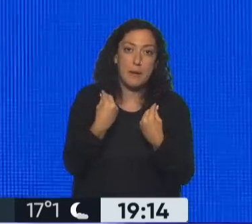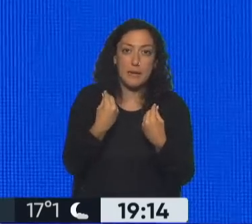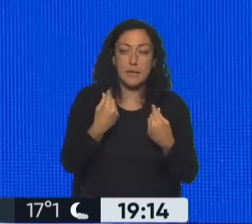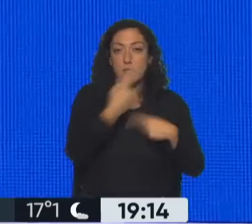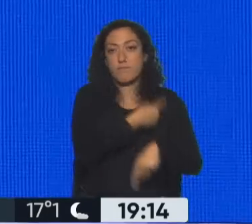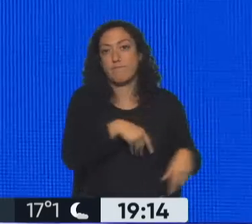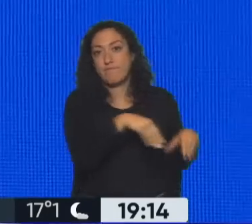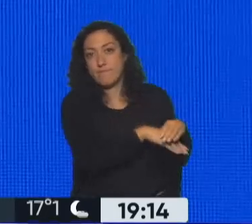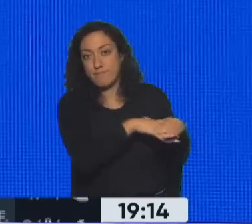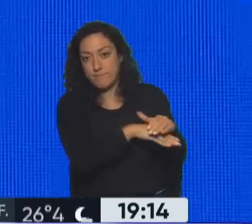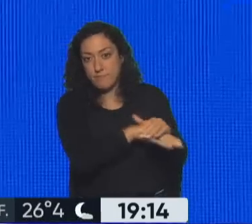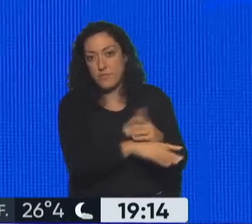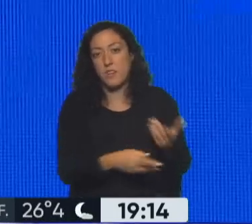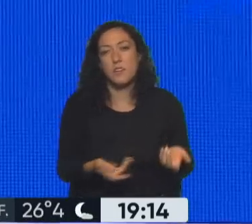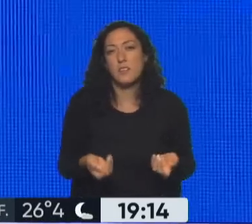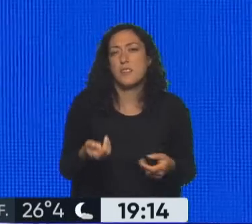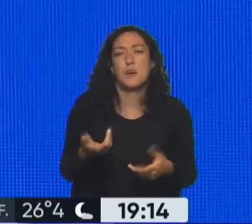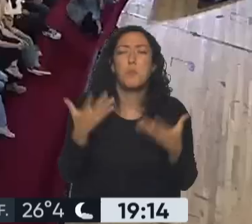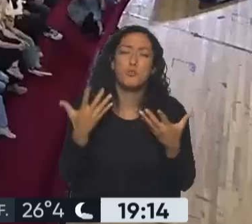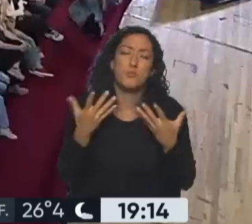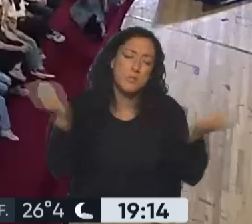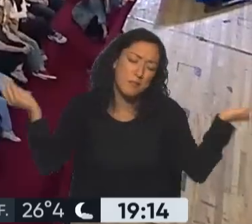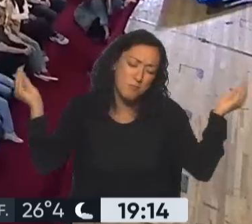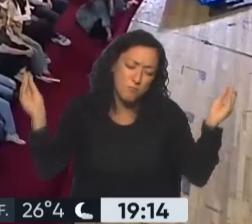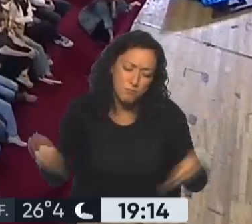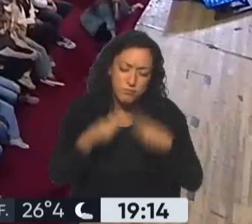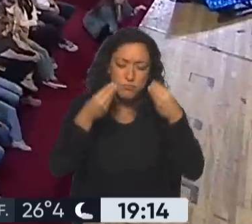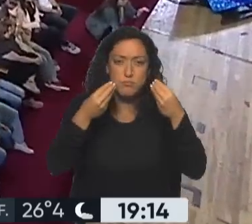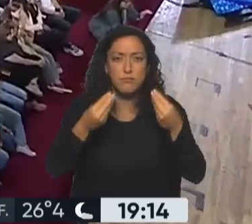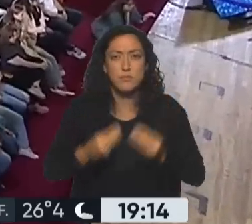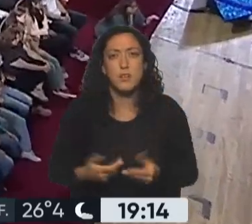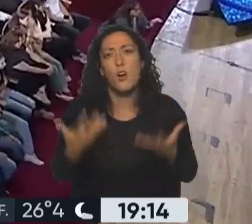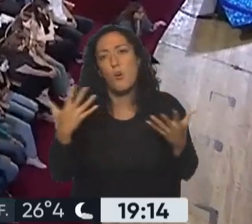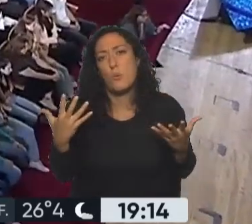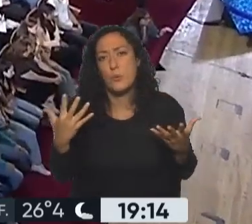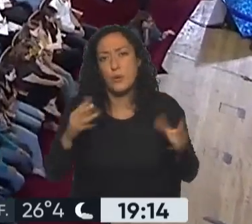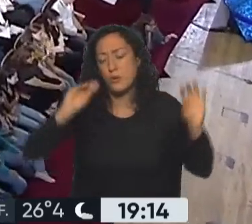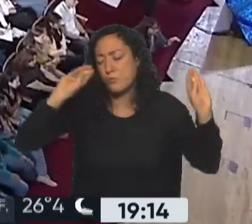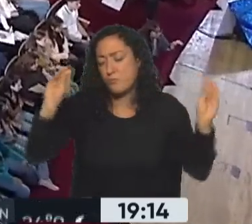estuviera respaldada por dólares. Eso no duró, obviamente.